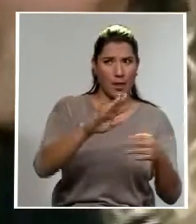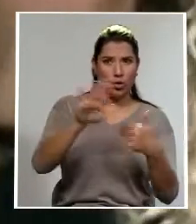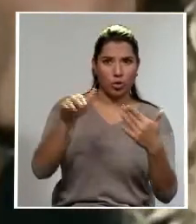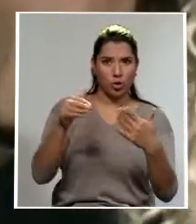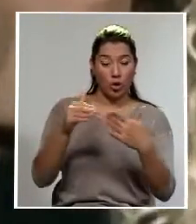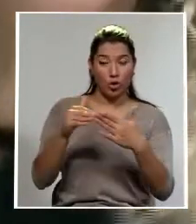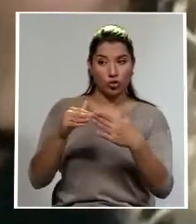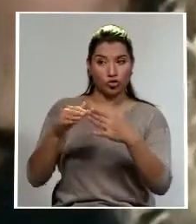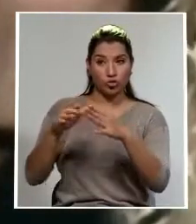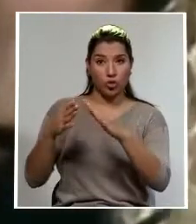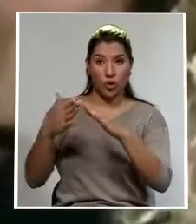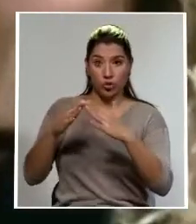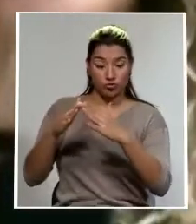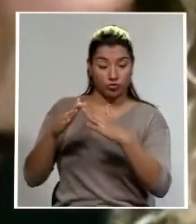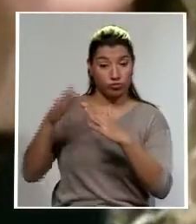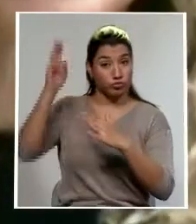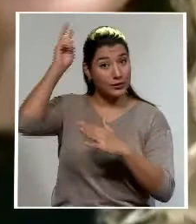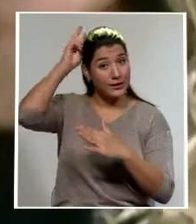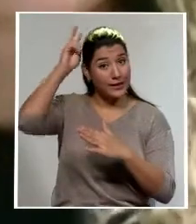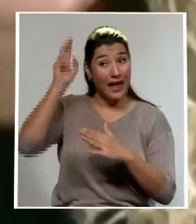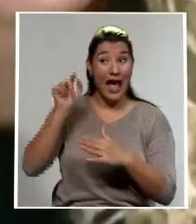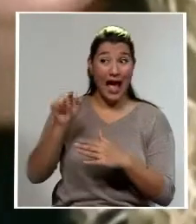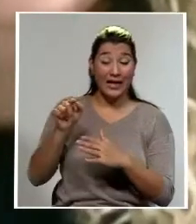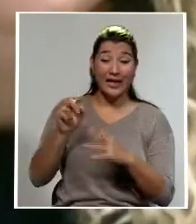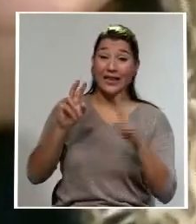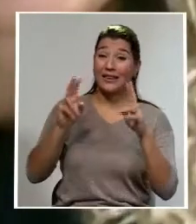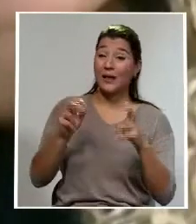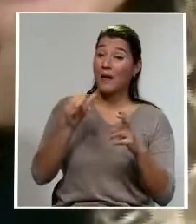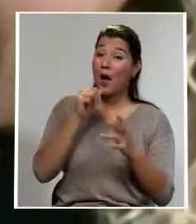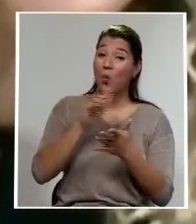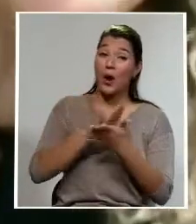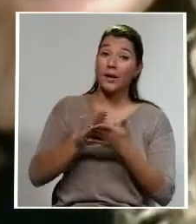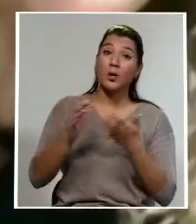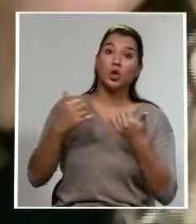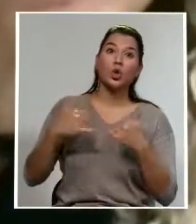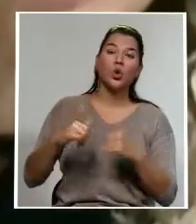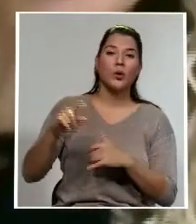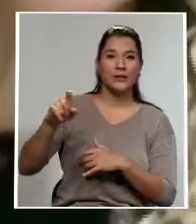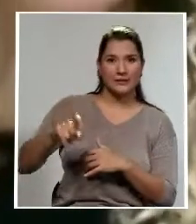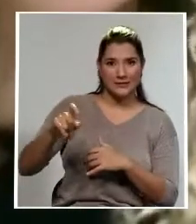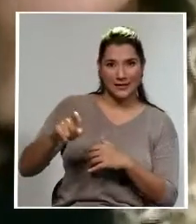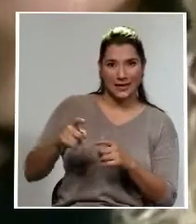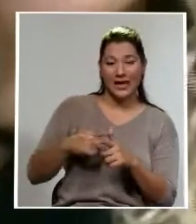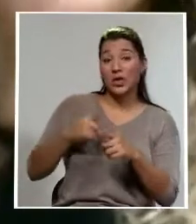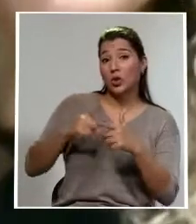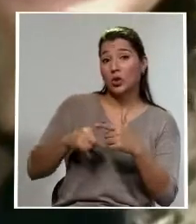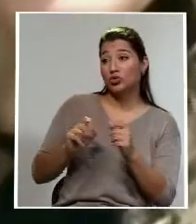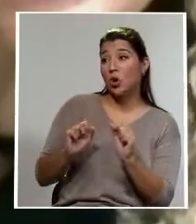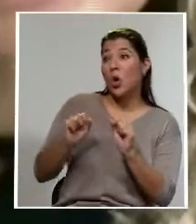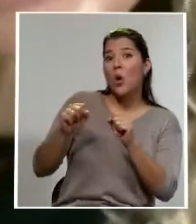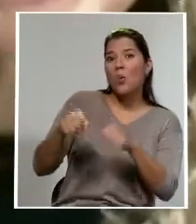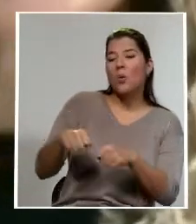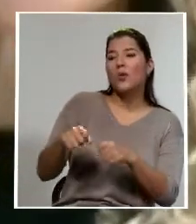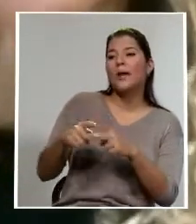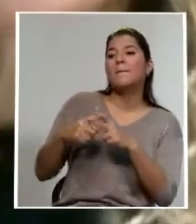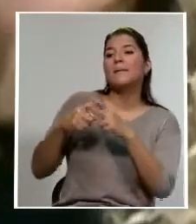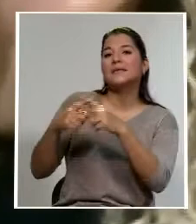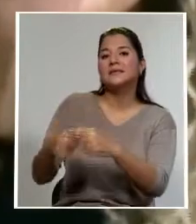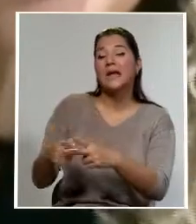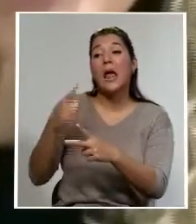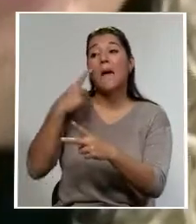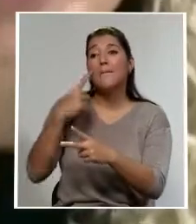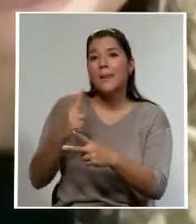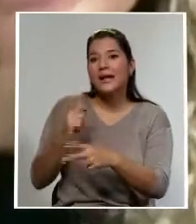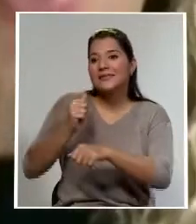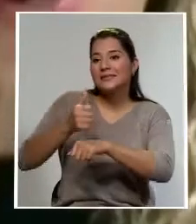en donde el tema, por ejemplo, de agua potable sigue siendo una necesidad. Poder financiar acueductos, poder financiar saneamientos,